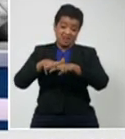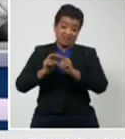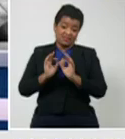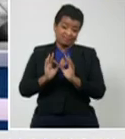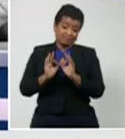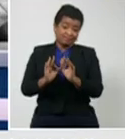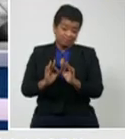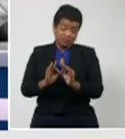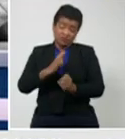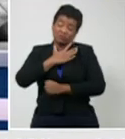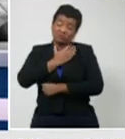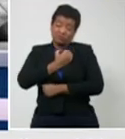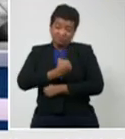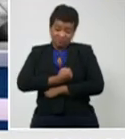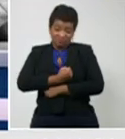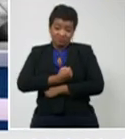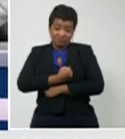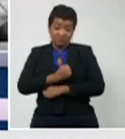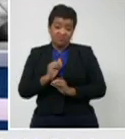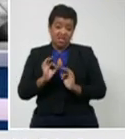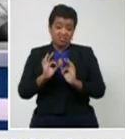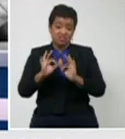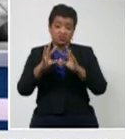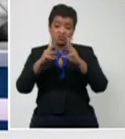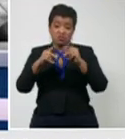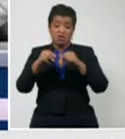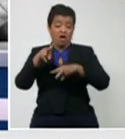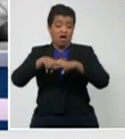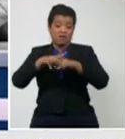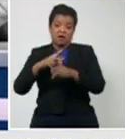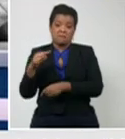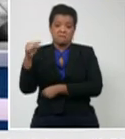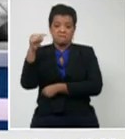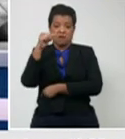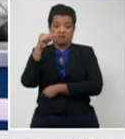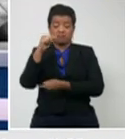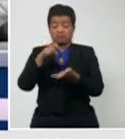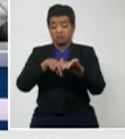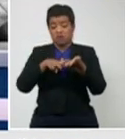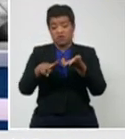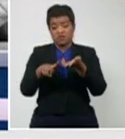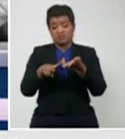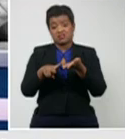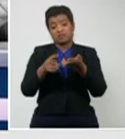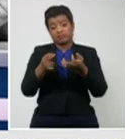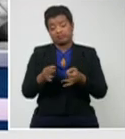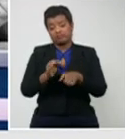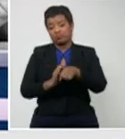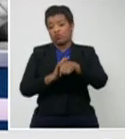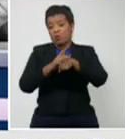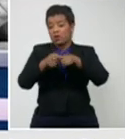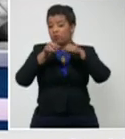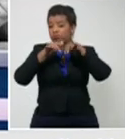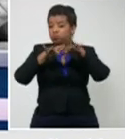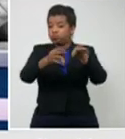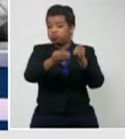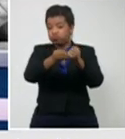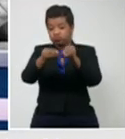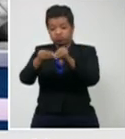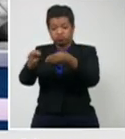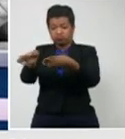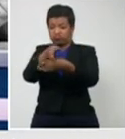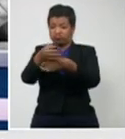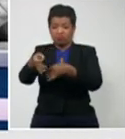lamentable esta estadística, sigue en la puntera de provincias con el nuevo coronavirus, con la mayor dispersión del